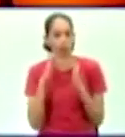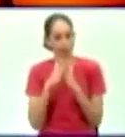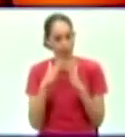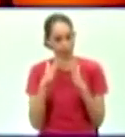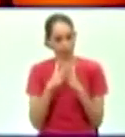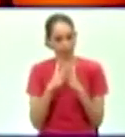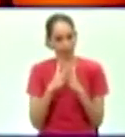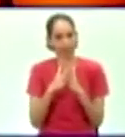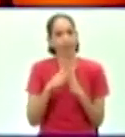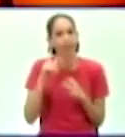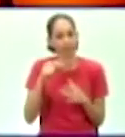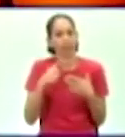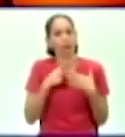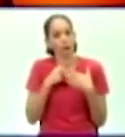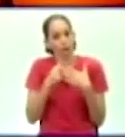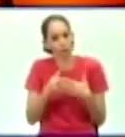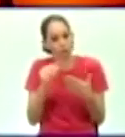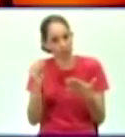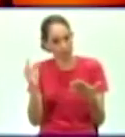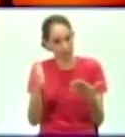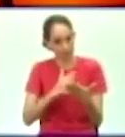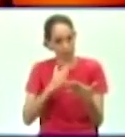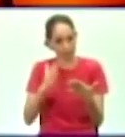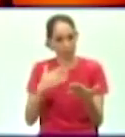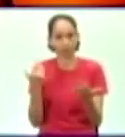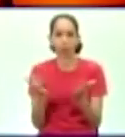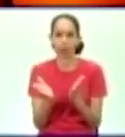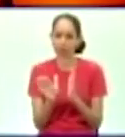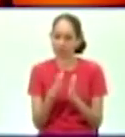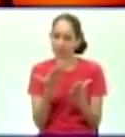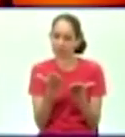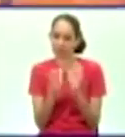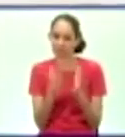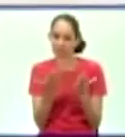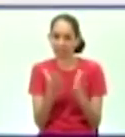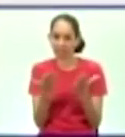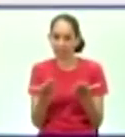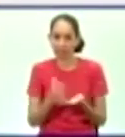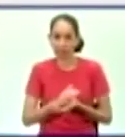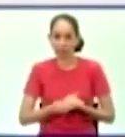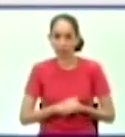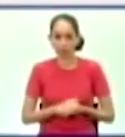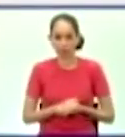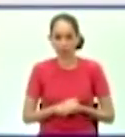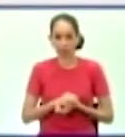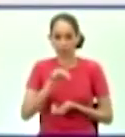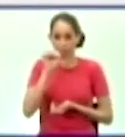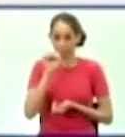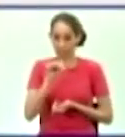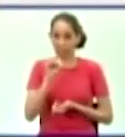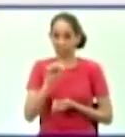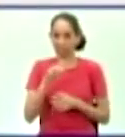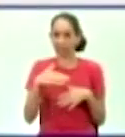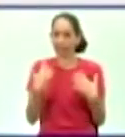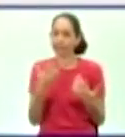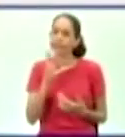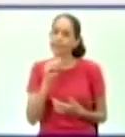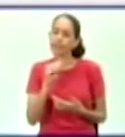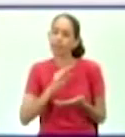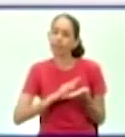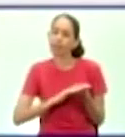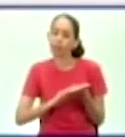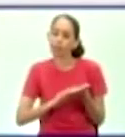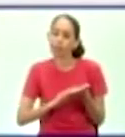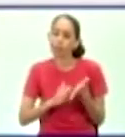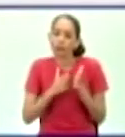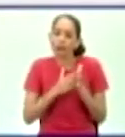libro. Fíjate bien que en ese ejercicio nos piden la amplitud de un ángulo. Pero mira,